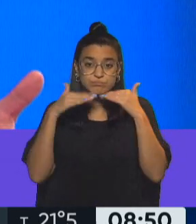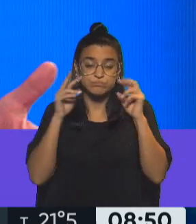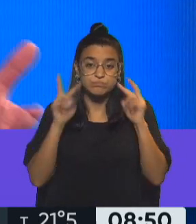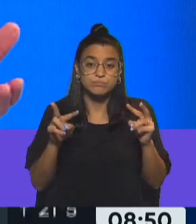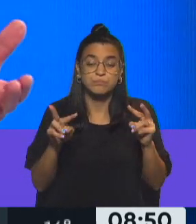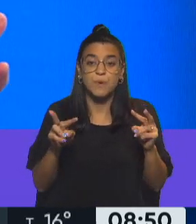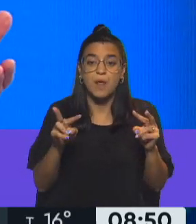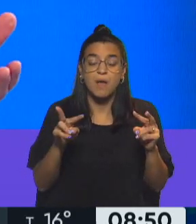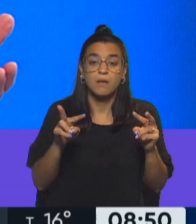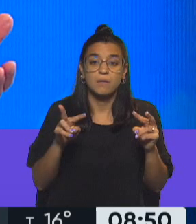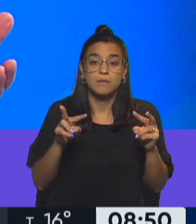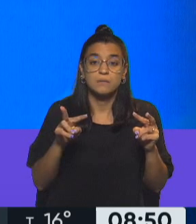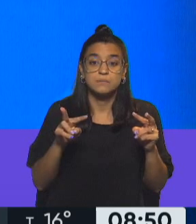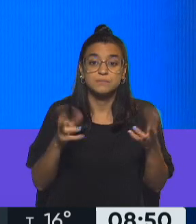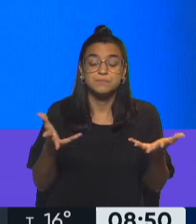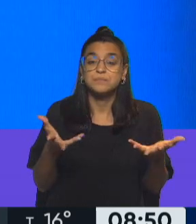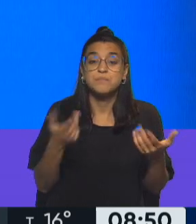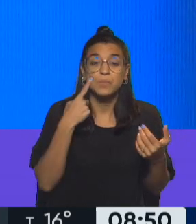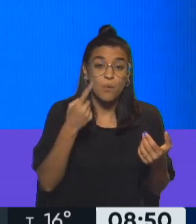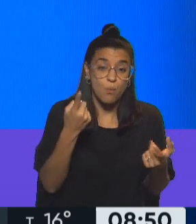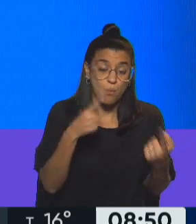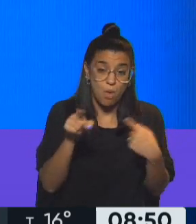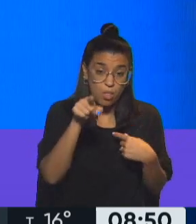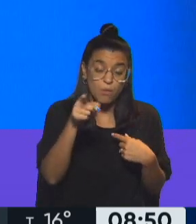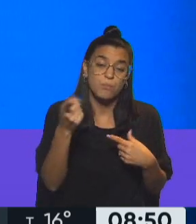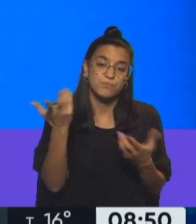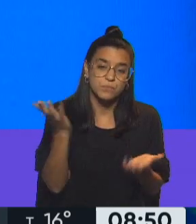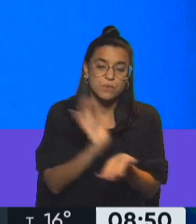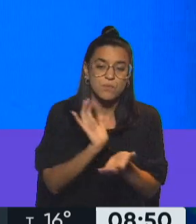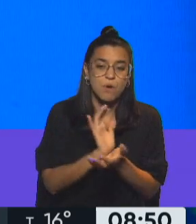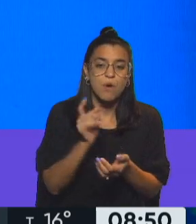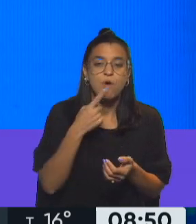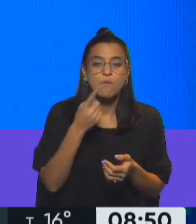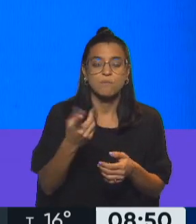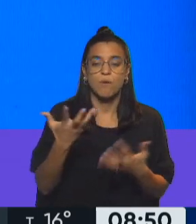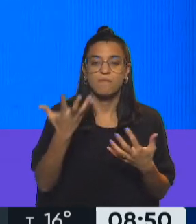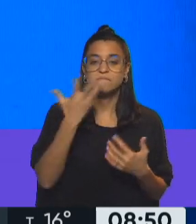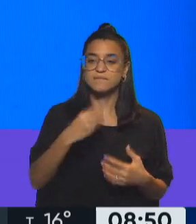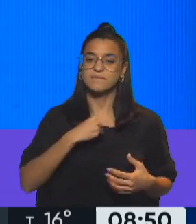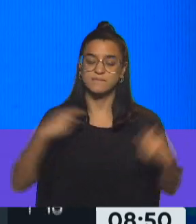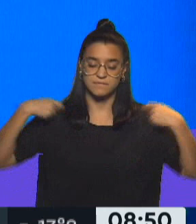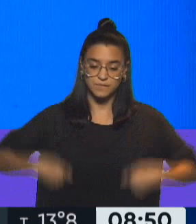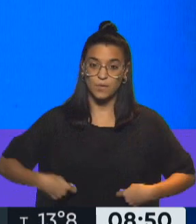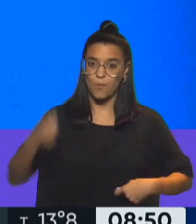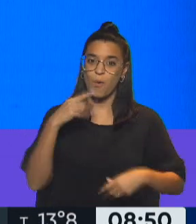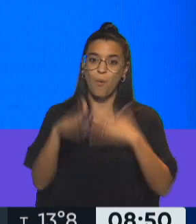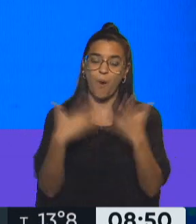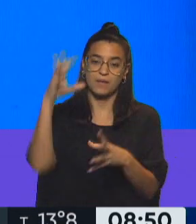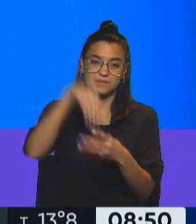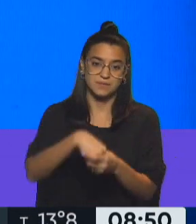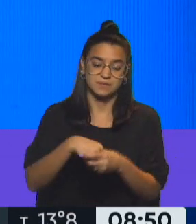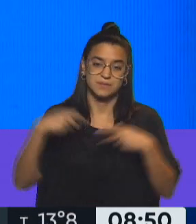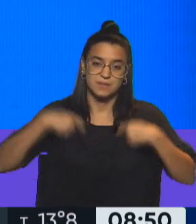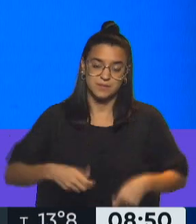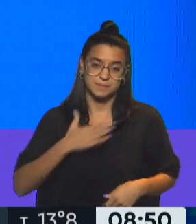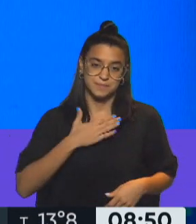para definir. ¿Viste? Porque cuando vos, una cosa es que seas hincha, lleva la camiseta afuera. Cuando vos ya estás jugando, la